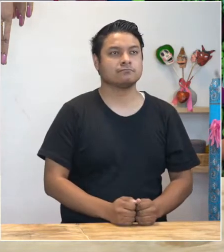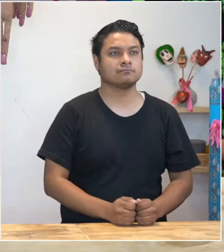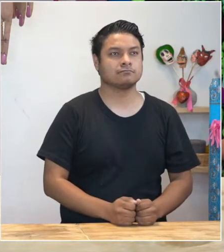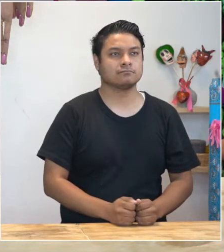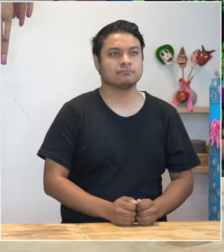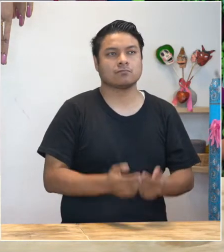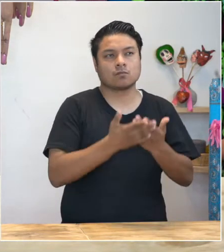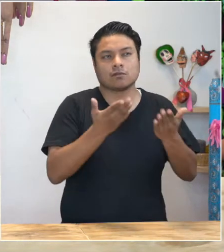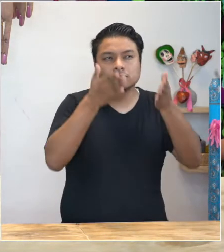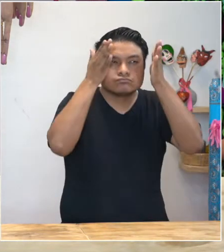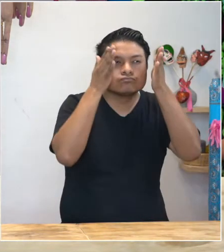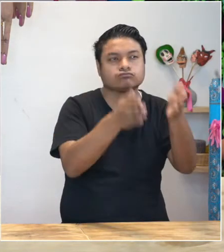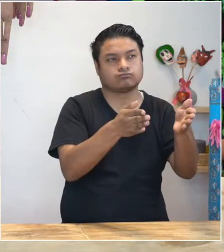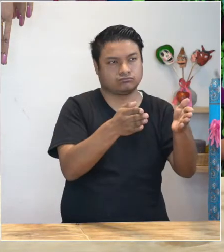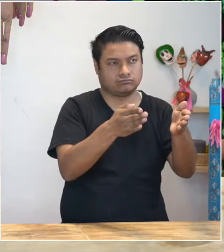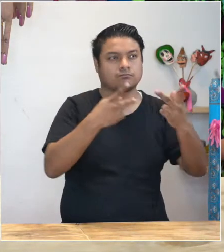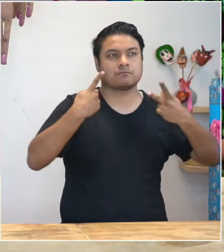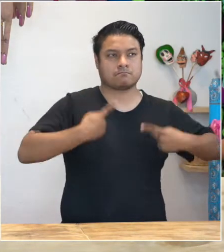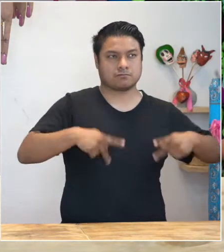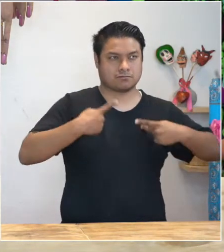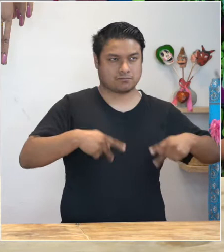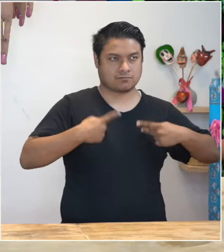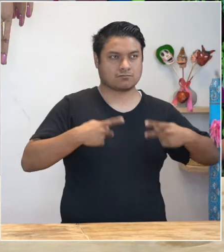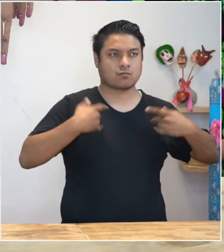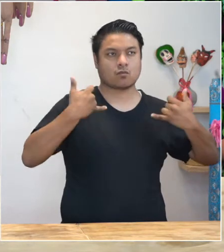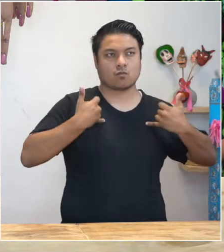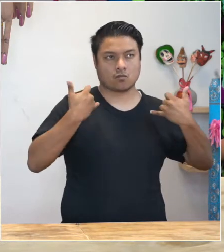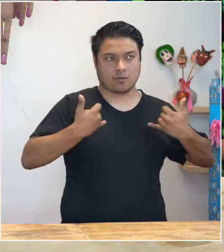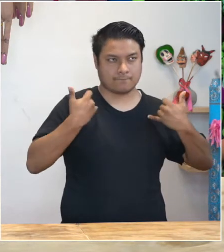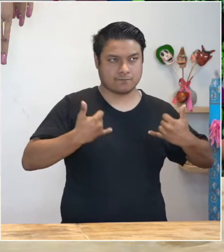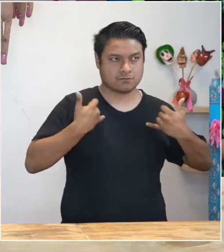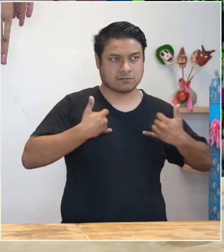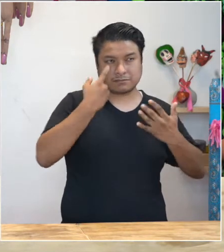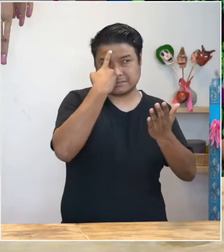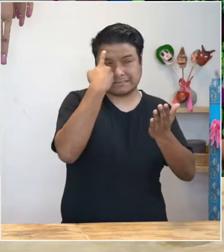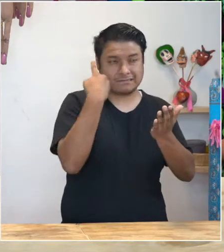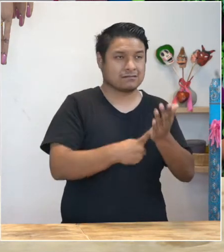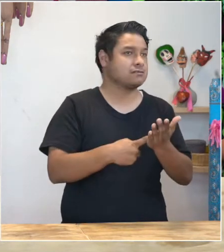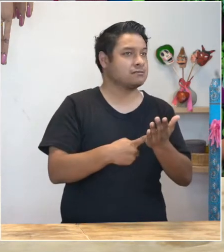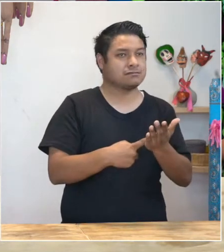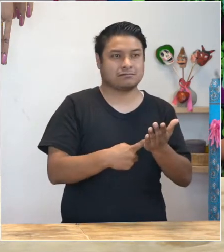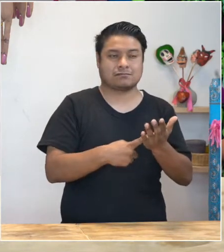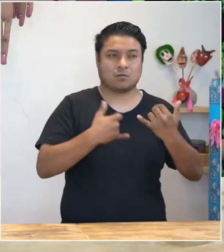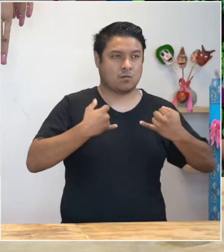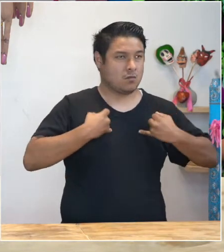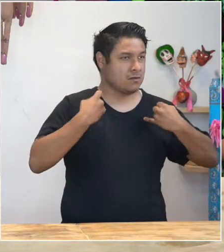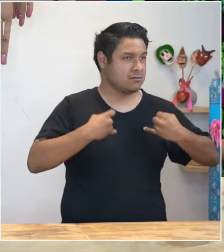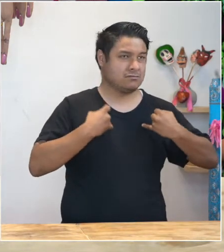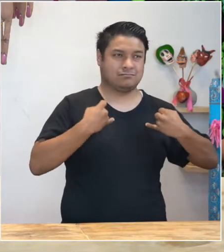una población potencial con referente a este tema y a muchos otros. ¿Por qué? Porque